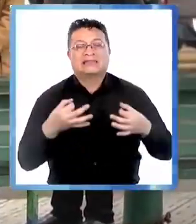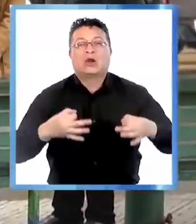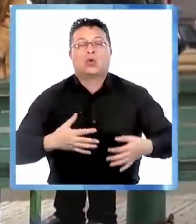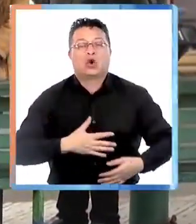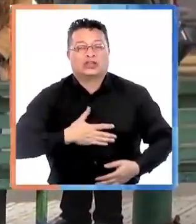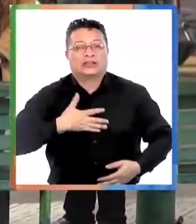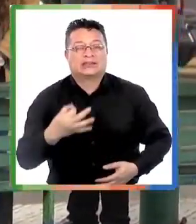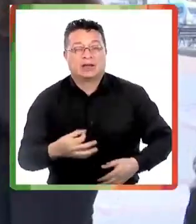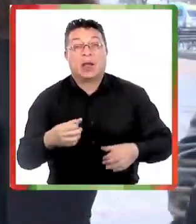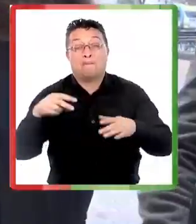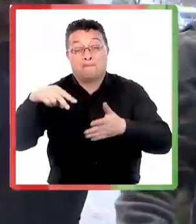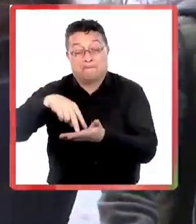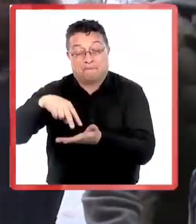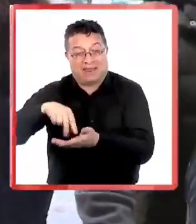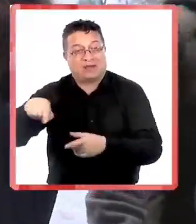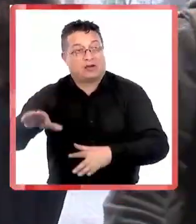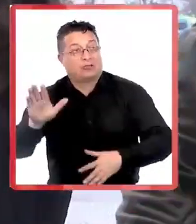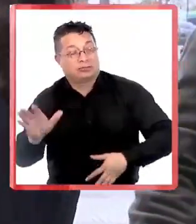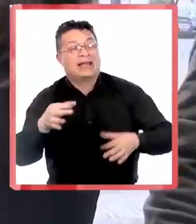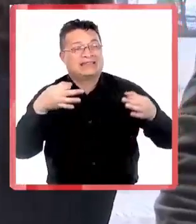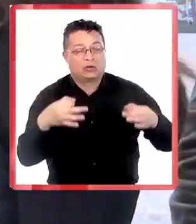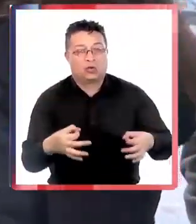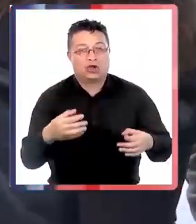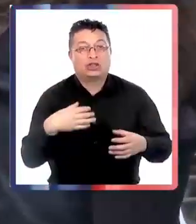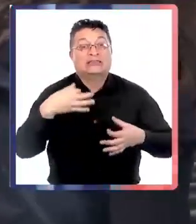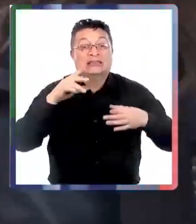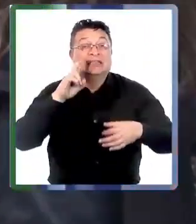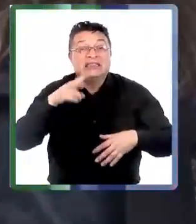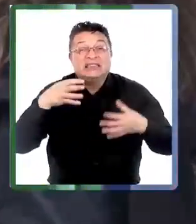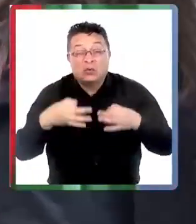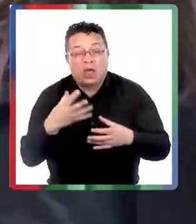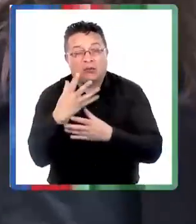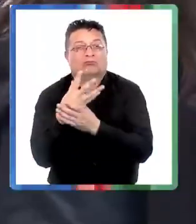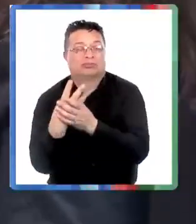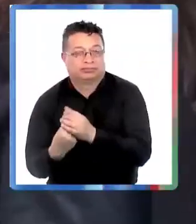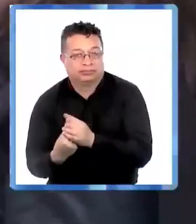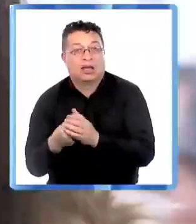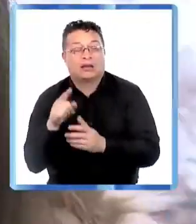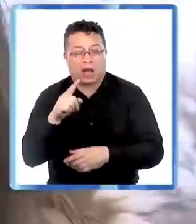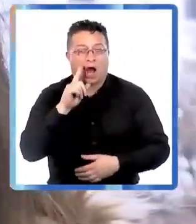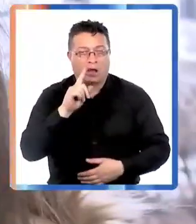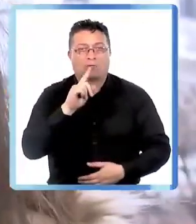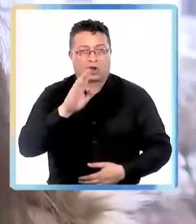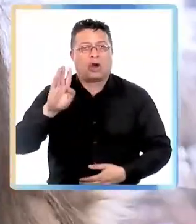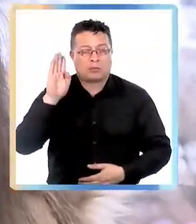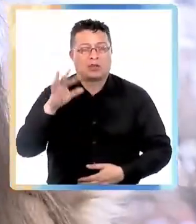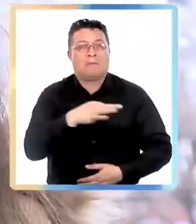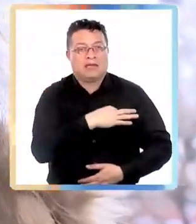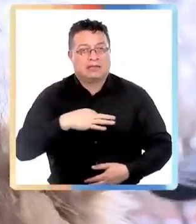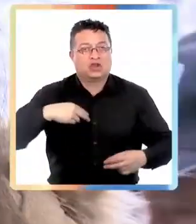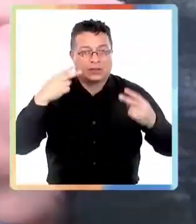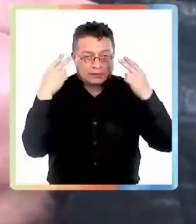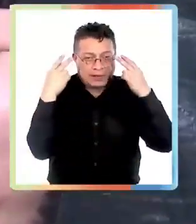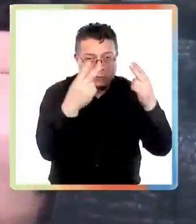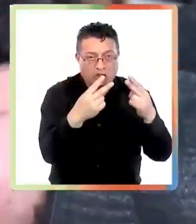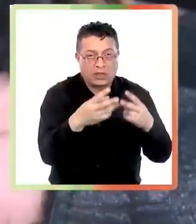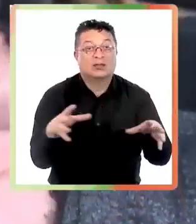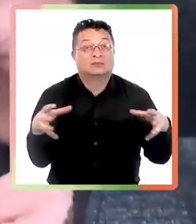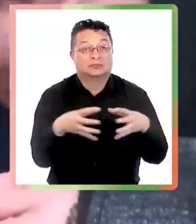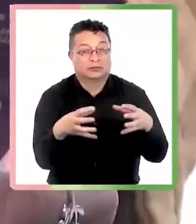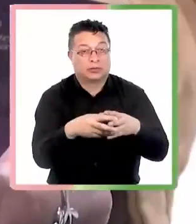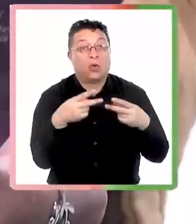manera, en una forma segura, que los paraderos sean seguros, disminuir la inseguridad y que sepan que hay un compromiso del Ministerio de